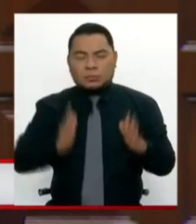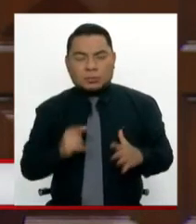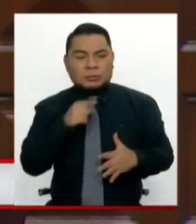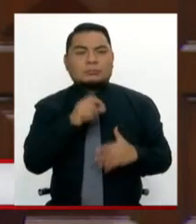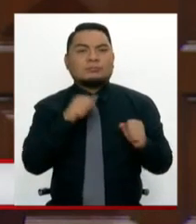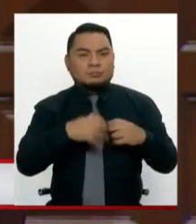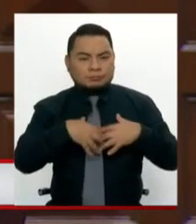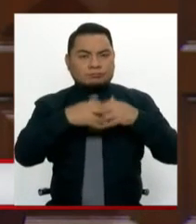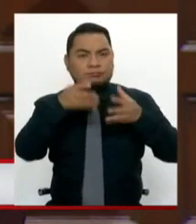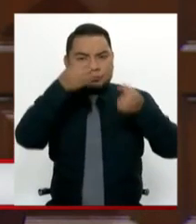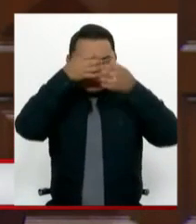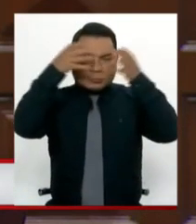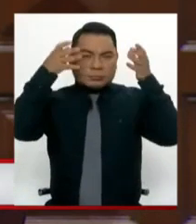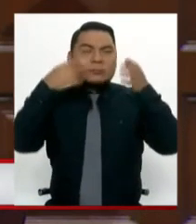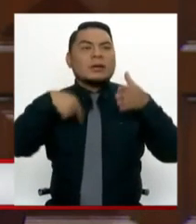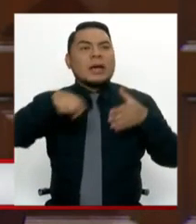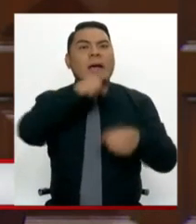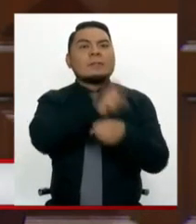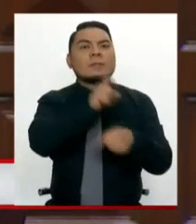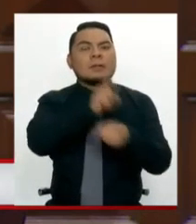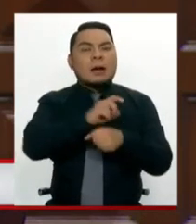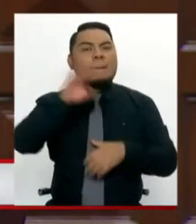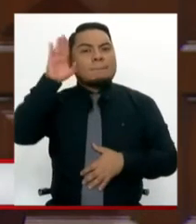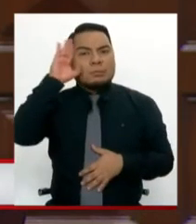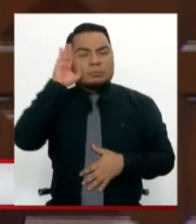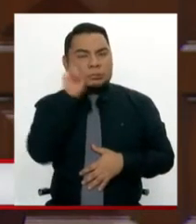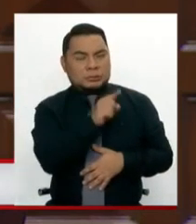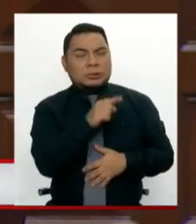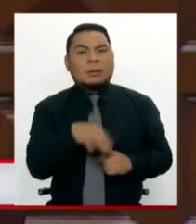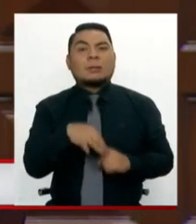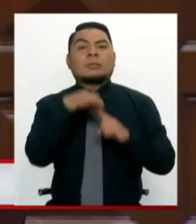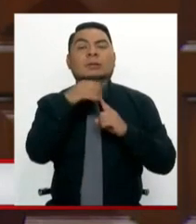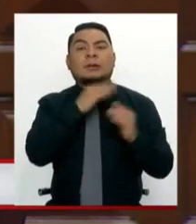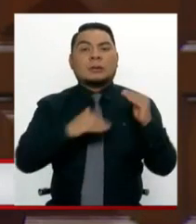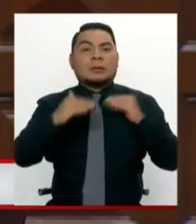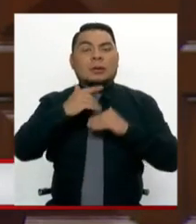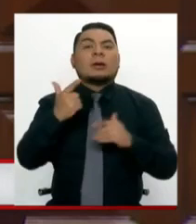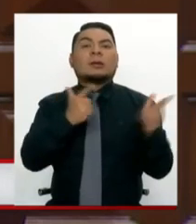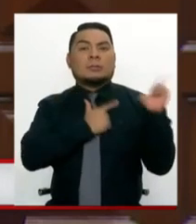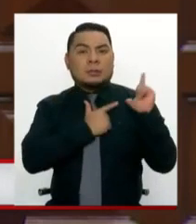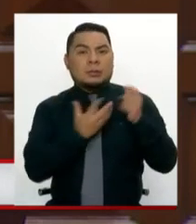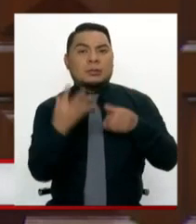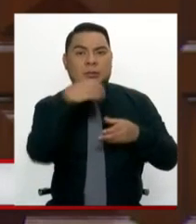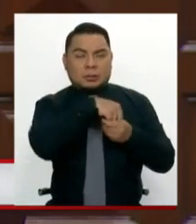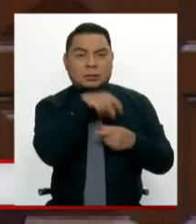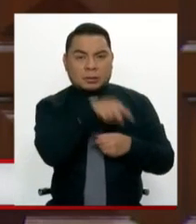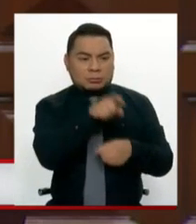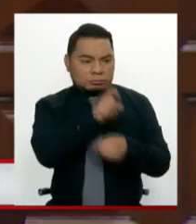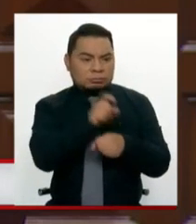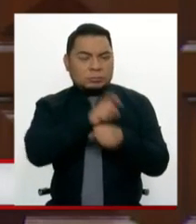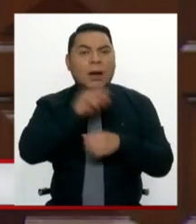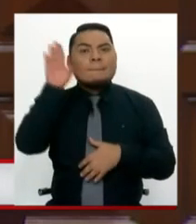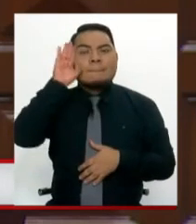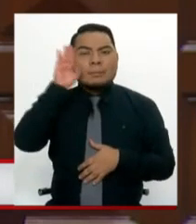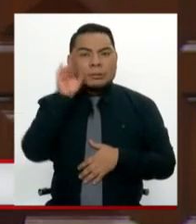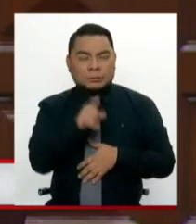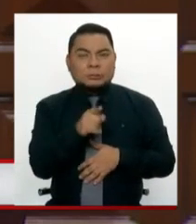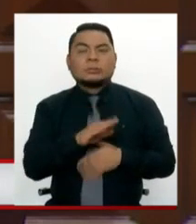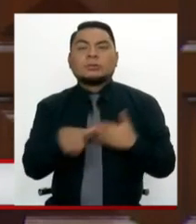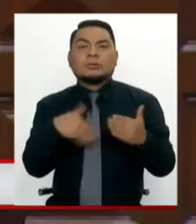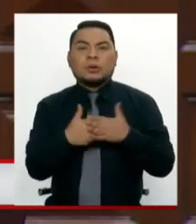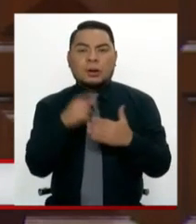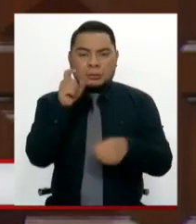que refuercen a nuestra policía, principalmente licenciados de las Fuerzas Armadas, los cuales, con una formación